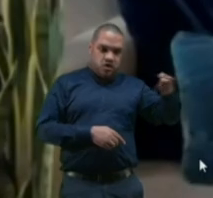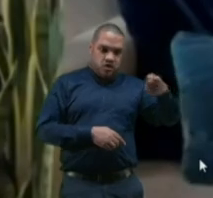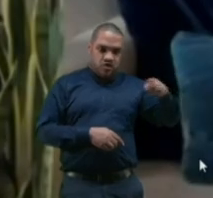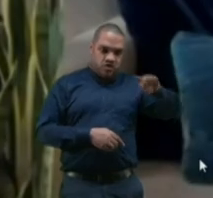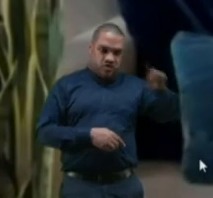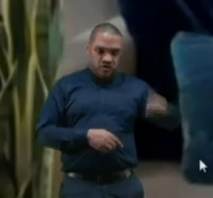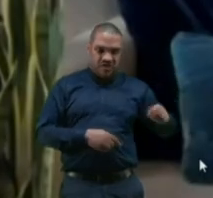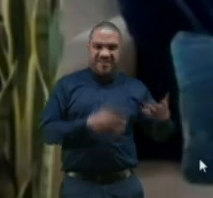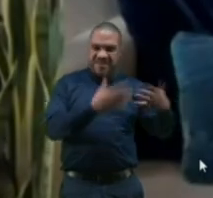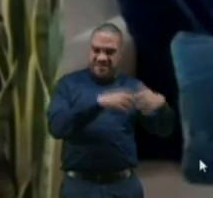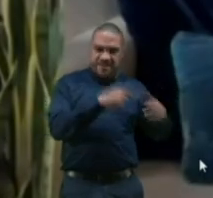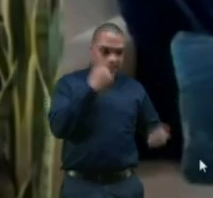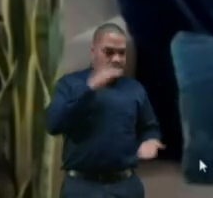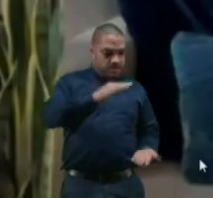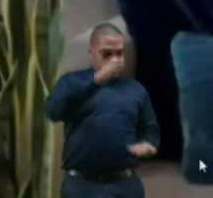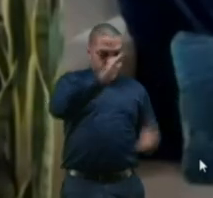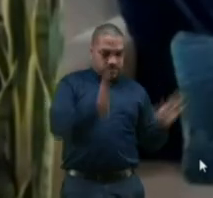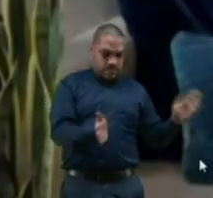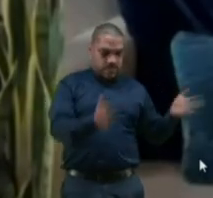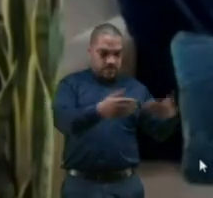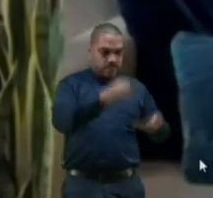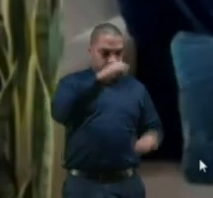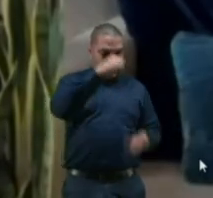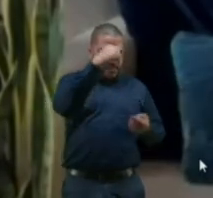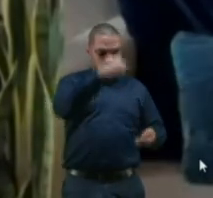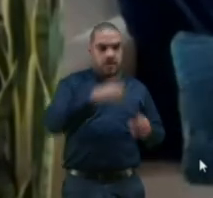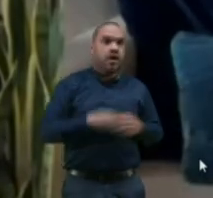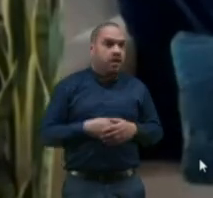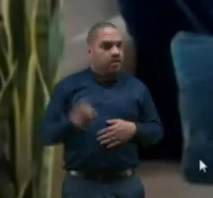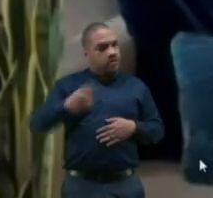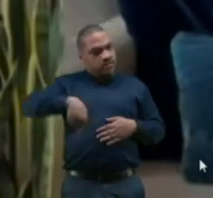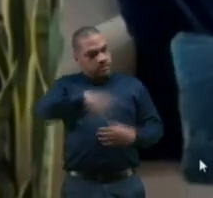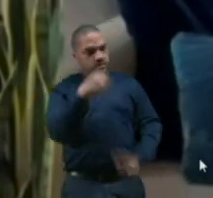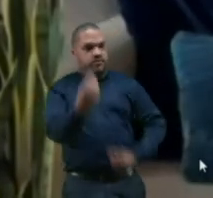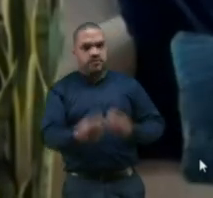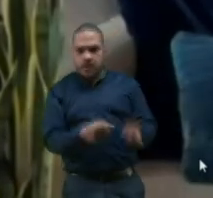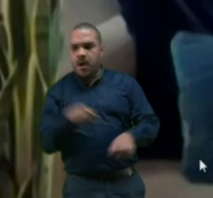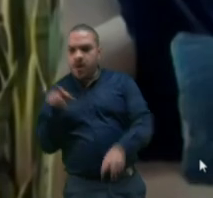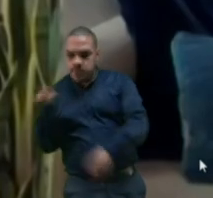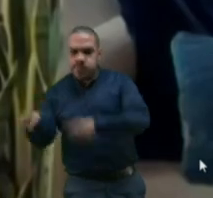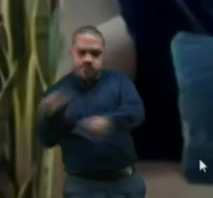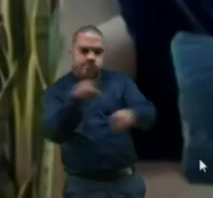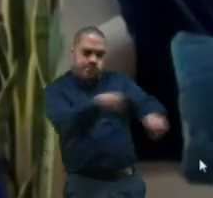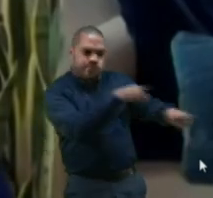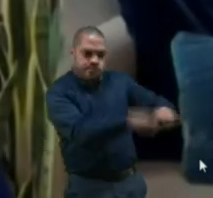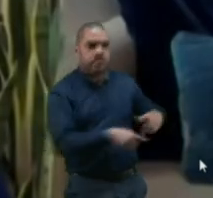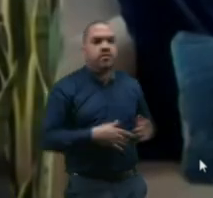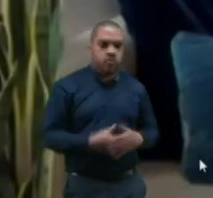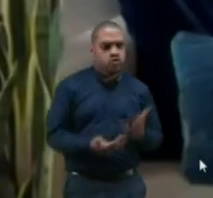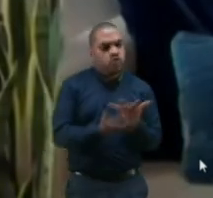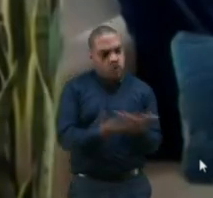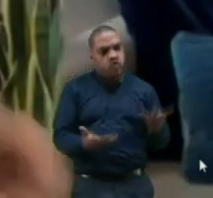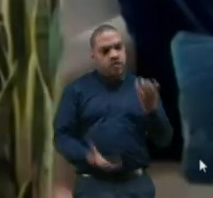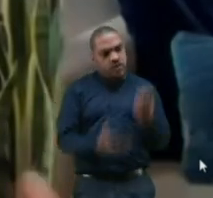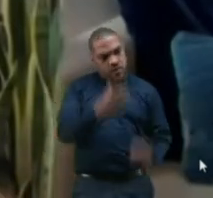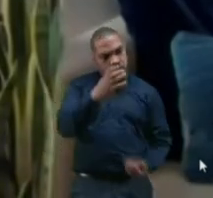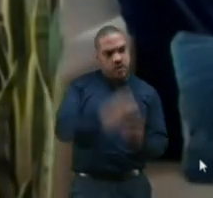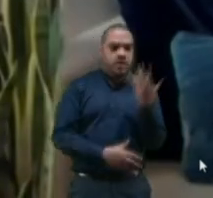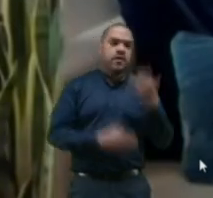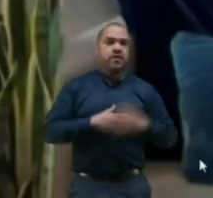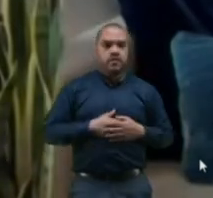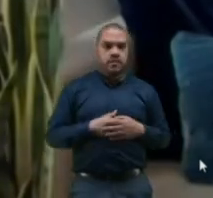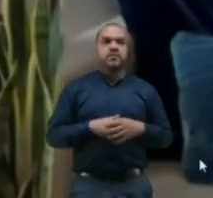está manualmente contando sus productos en cada tienda del mundo así que vimos que hay había mucha ineficiencia